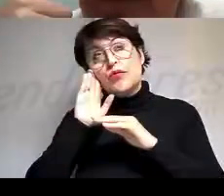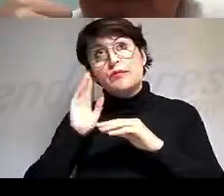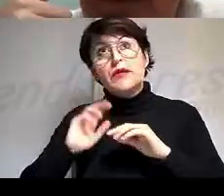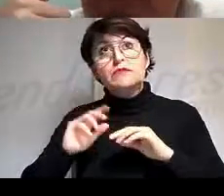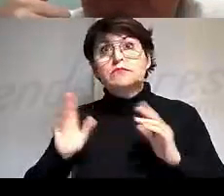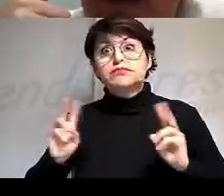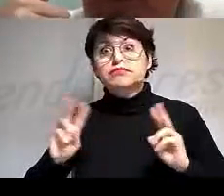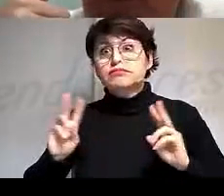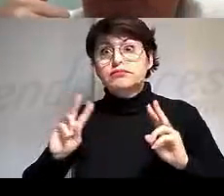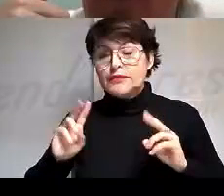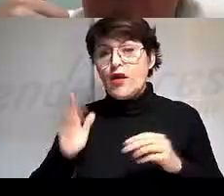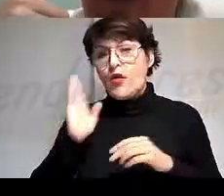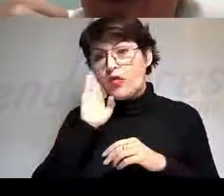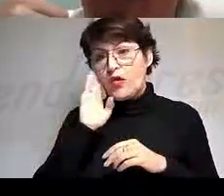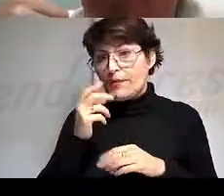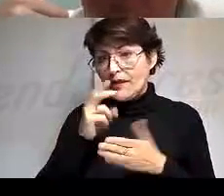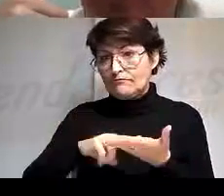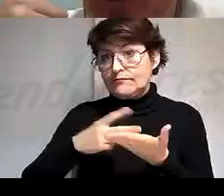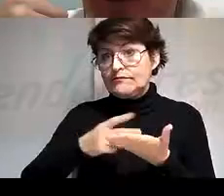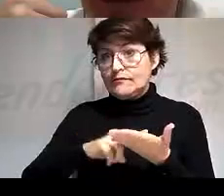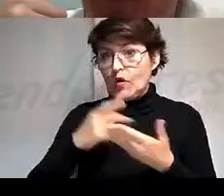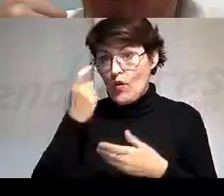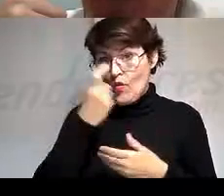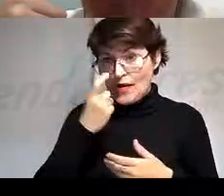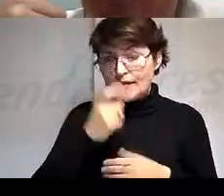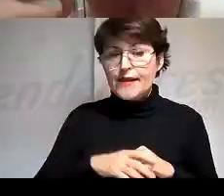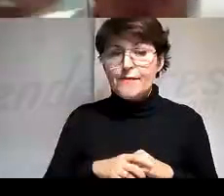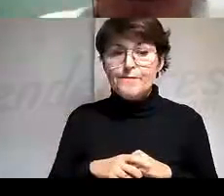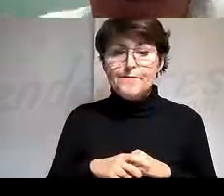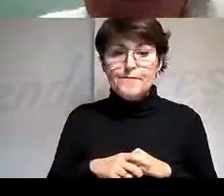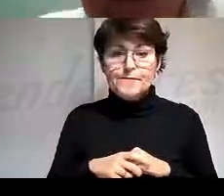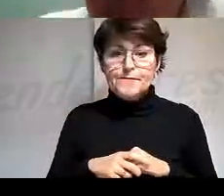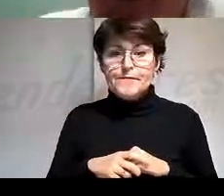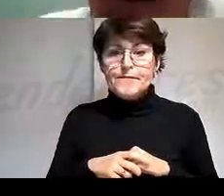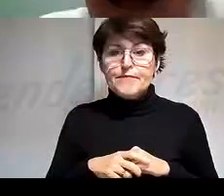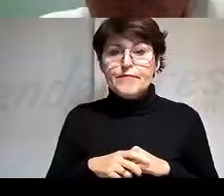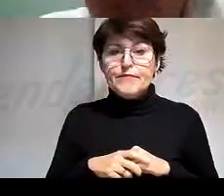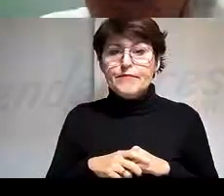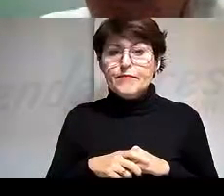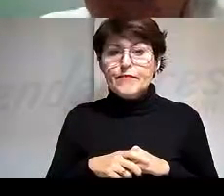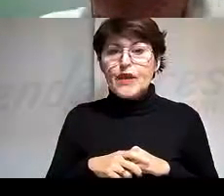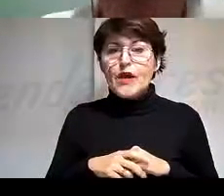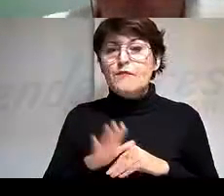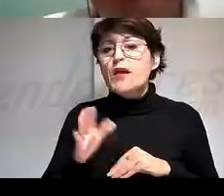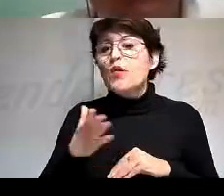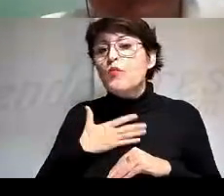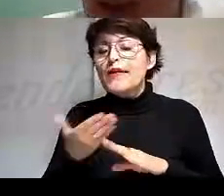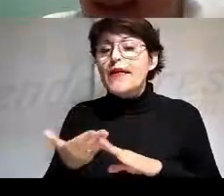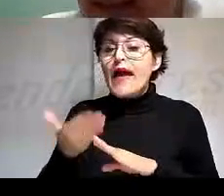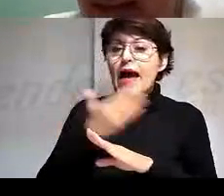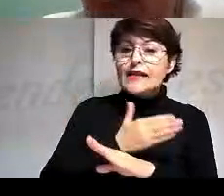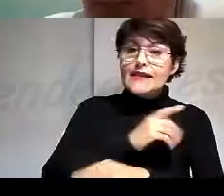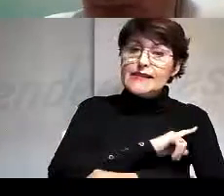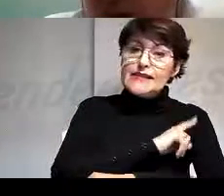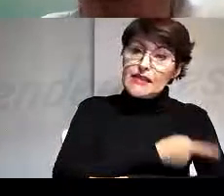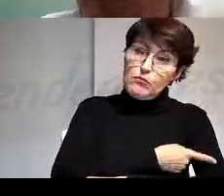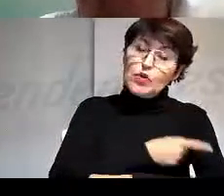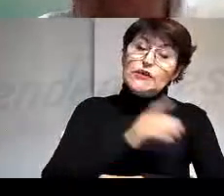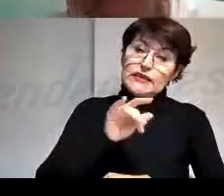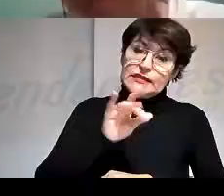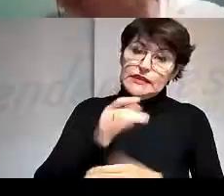moto. Pero, por ejemplo, tomar una pastilla pues, antes del ejercicio puede hacer lo